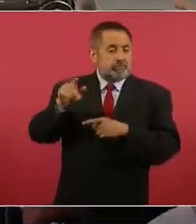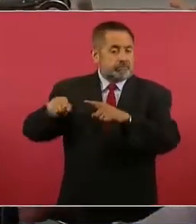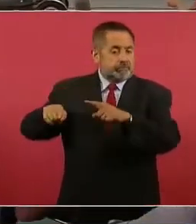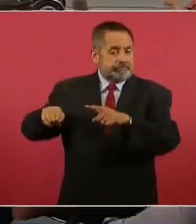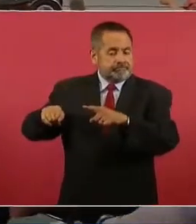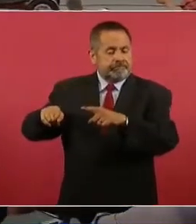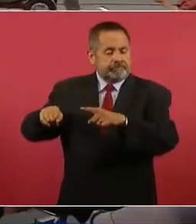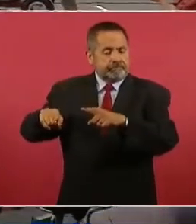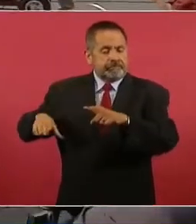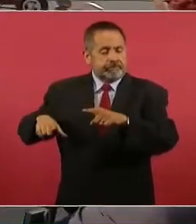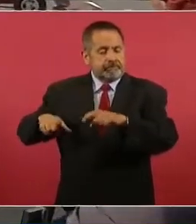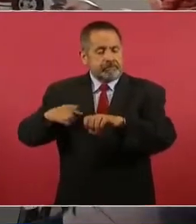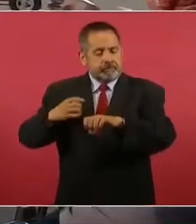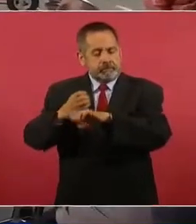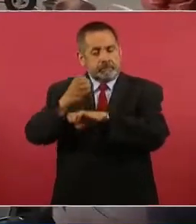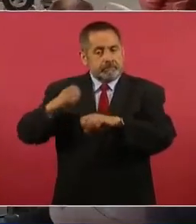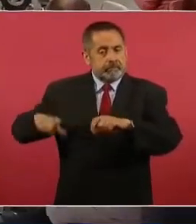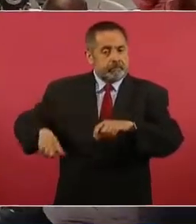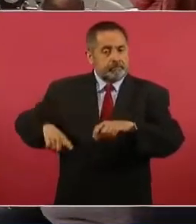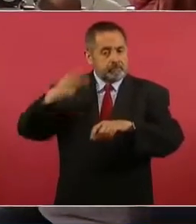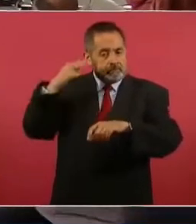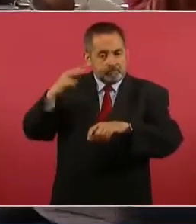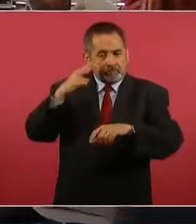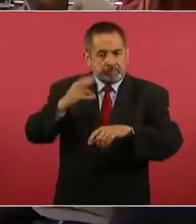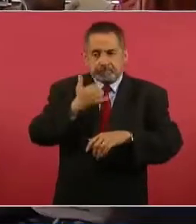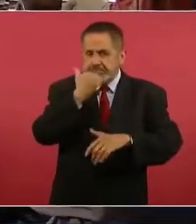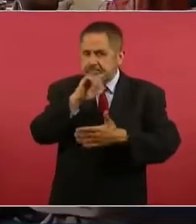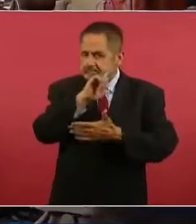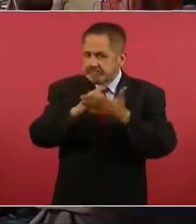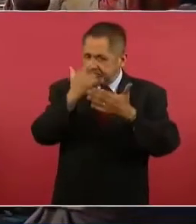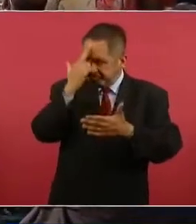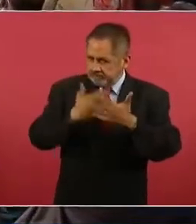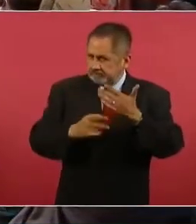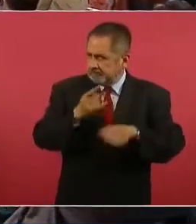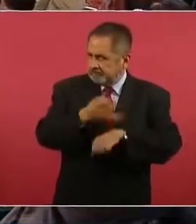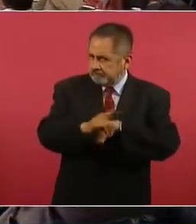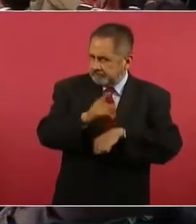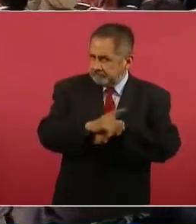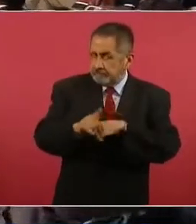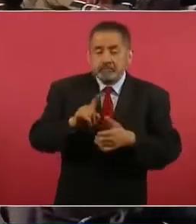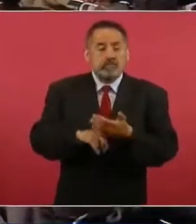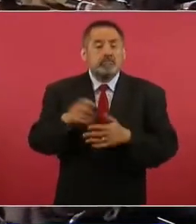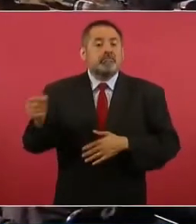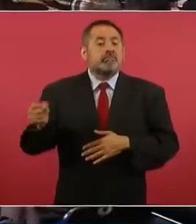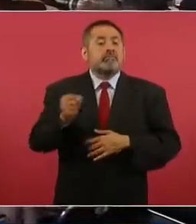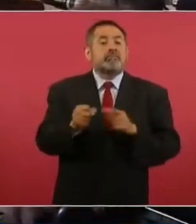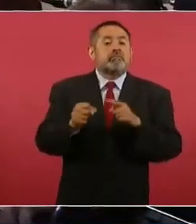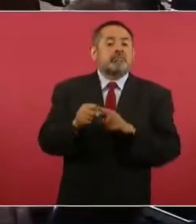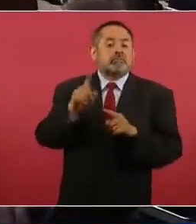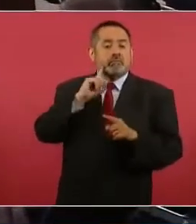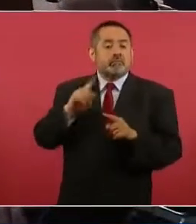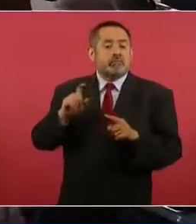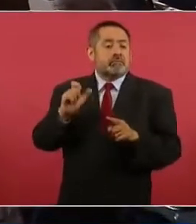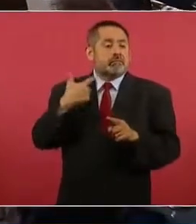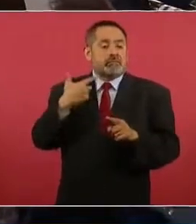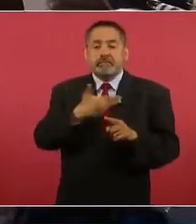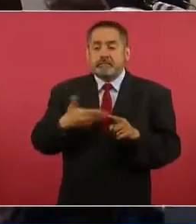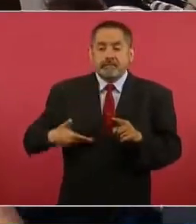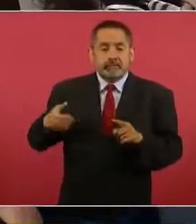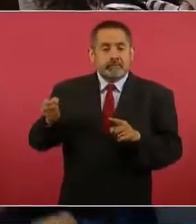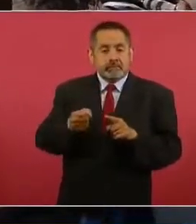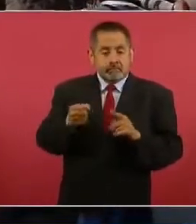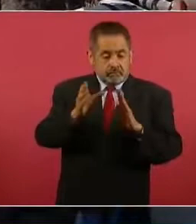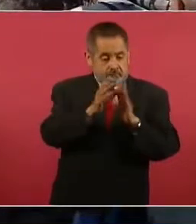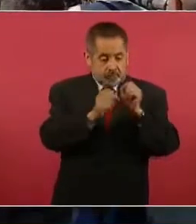la ilegalidad en algunas acciones, como el hecho de mantener en su cargo a la actual presidenta, a pesar de estar impedida por